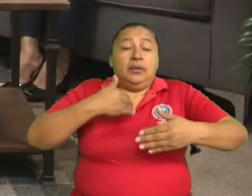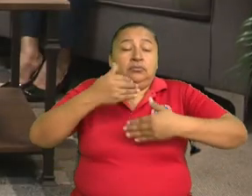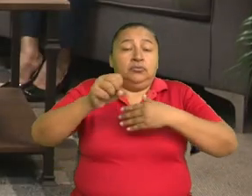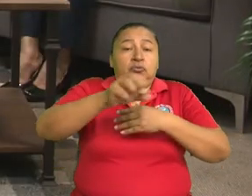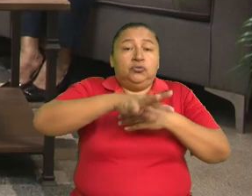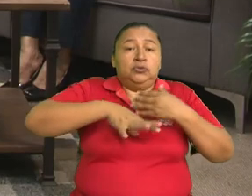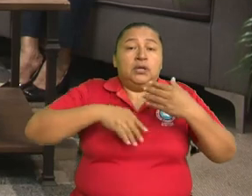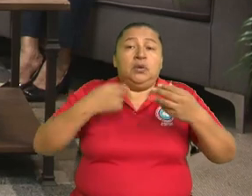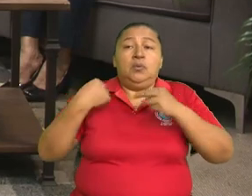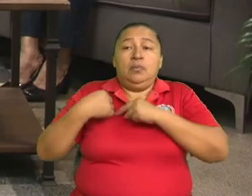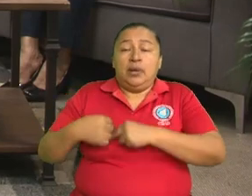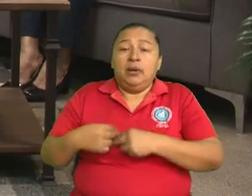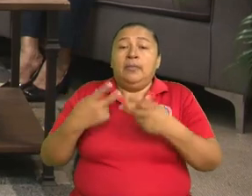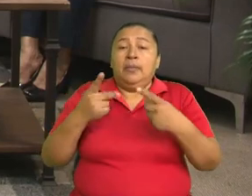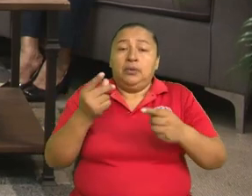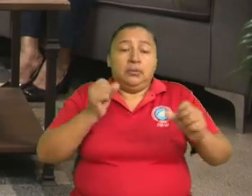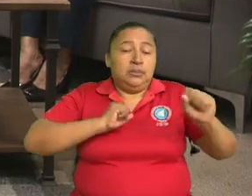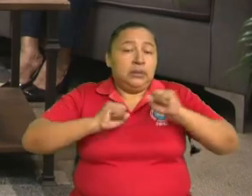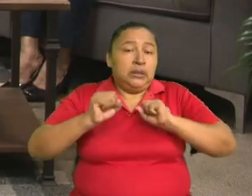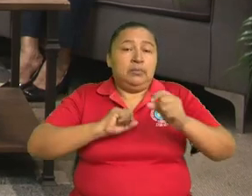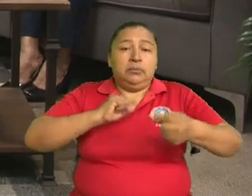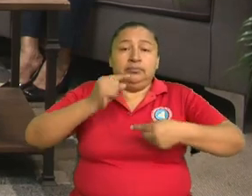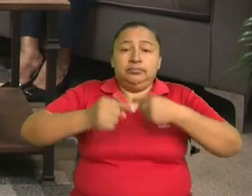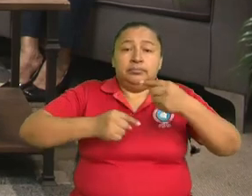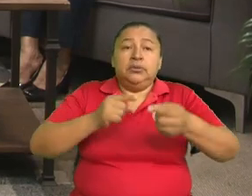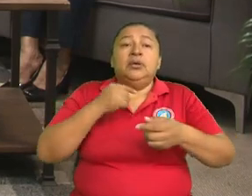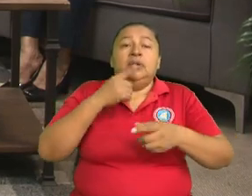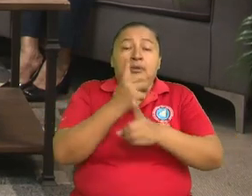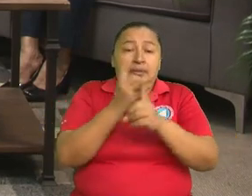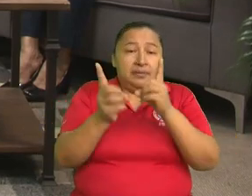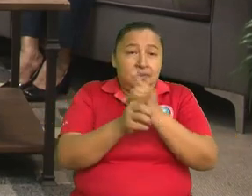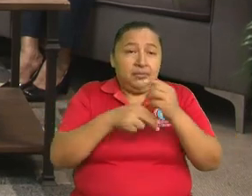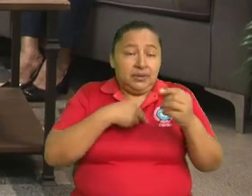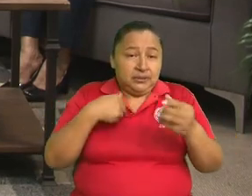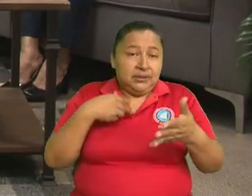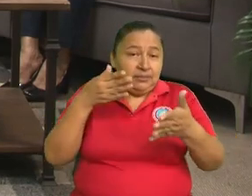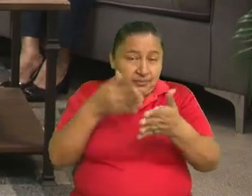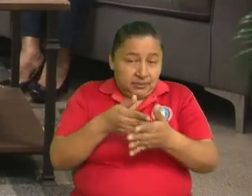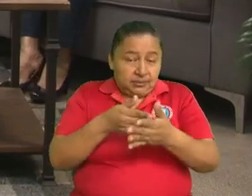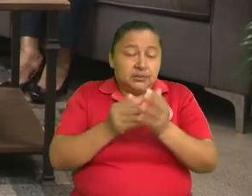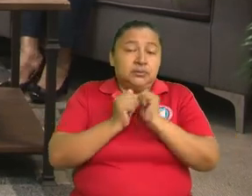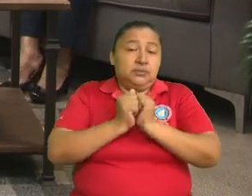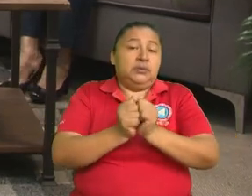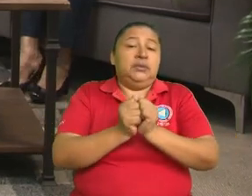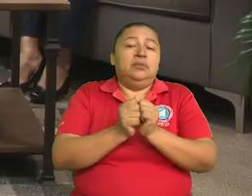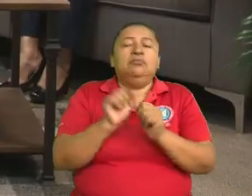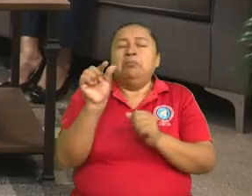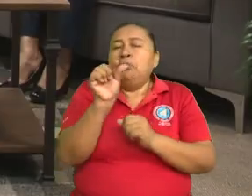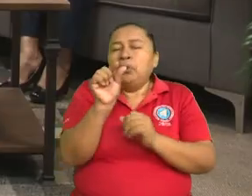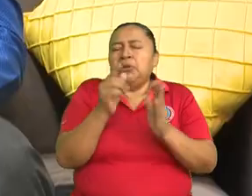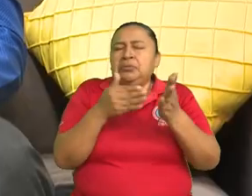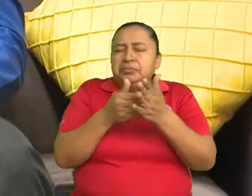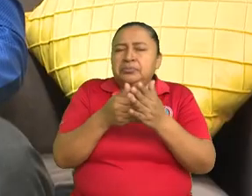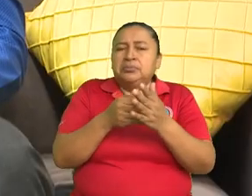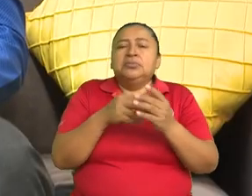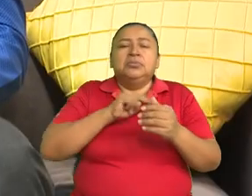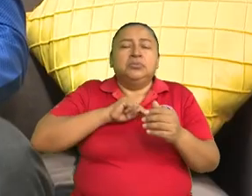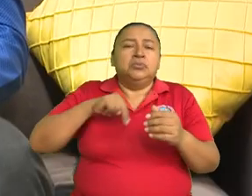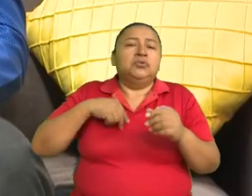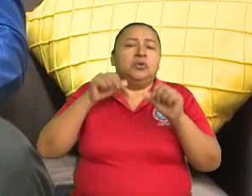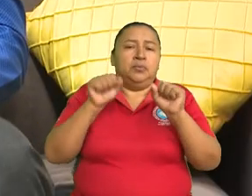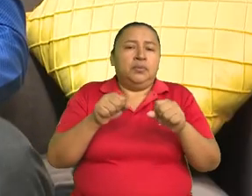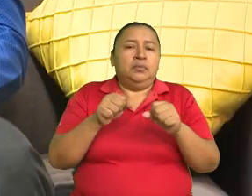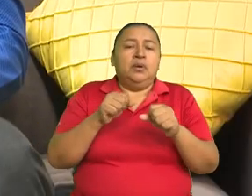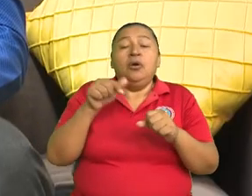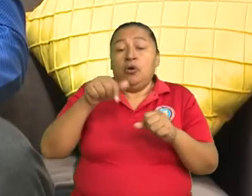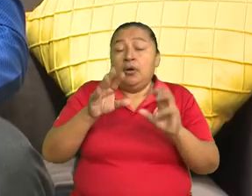social, humano, pero también es dinámico. Pues. Cambiante y además constante. Tenemos que hacer una pausa, compañera. Breve pausa. Nosotros